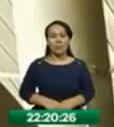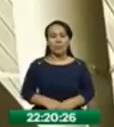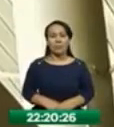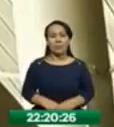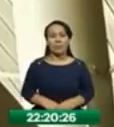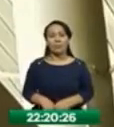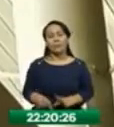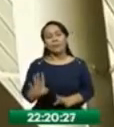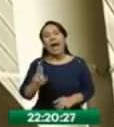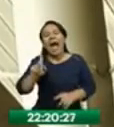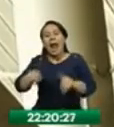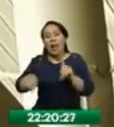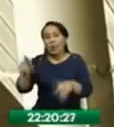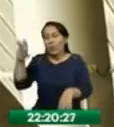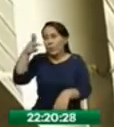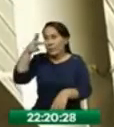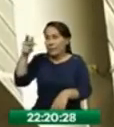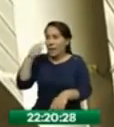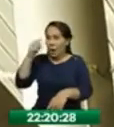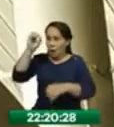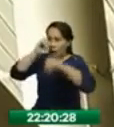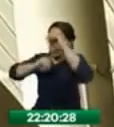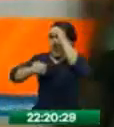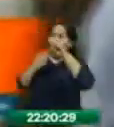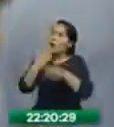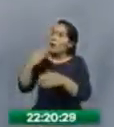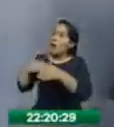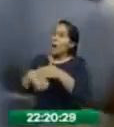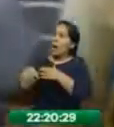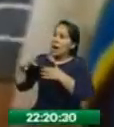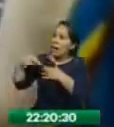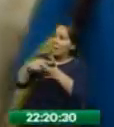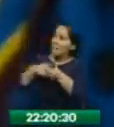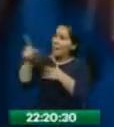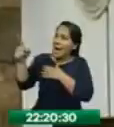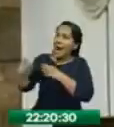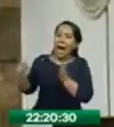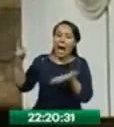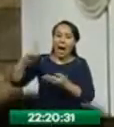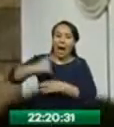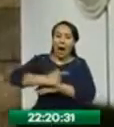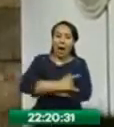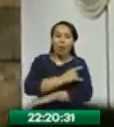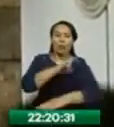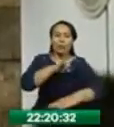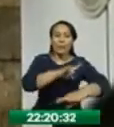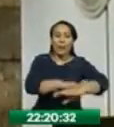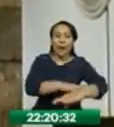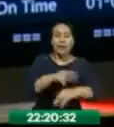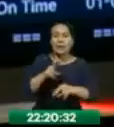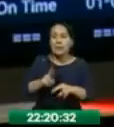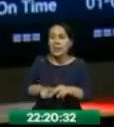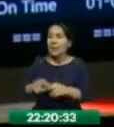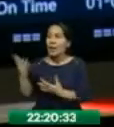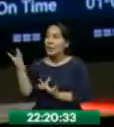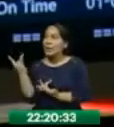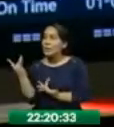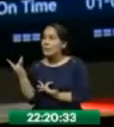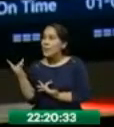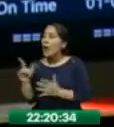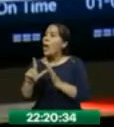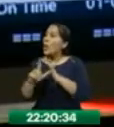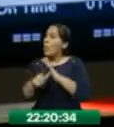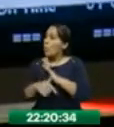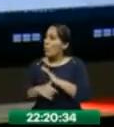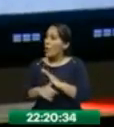Por otro lado, en algunos videos se los observa caminando dentro del aeropuerto, ingresando a los baños, sentados en la sala de espera y